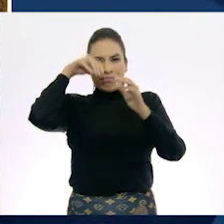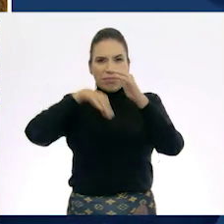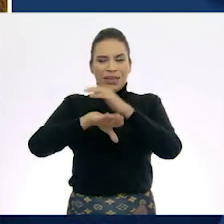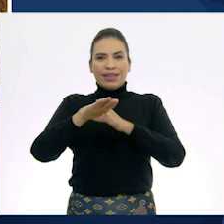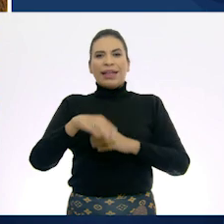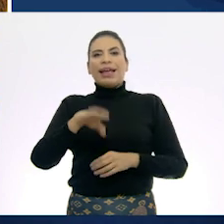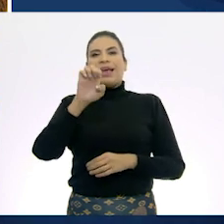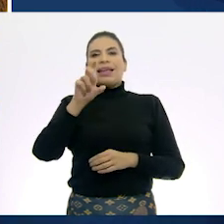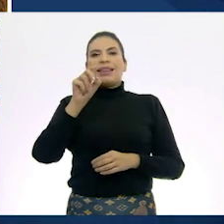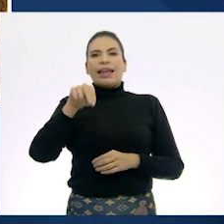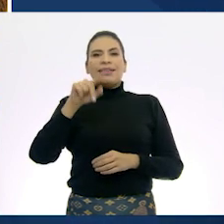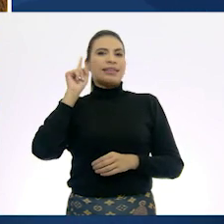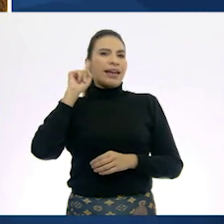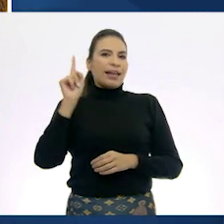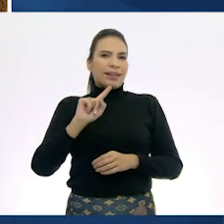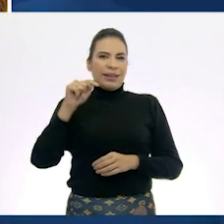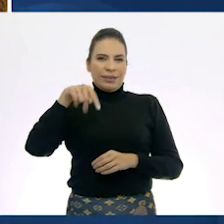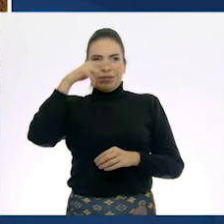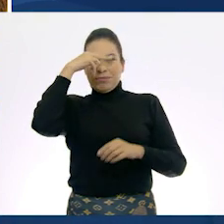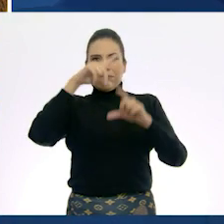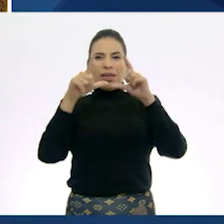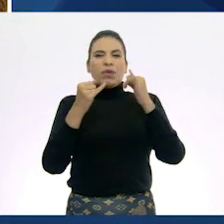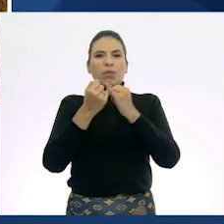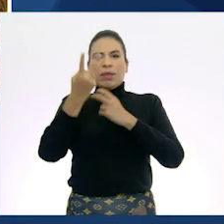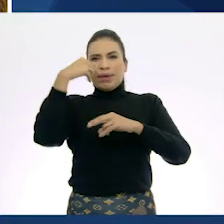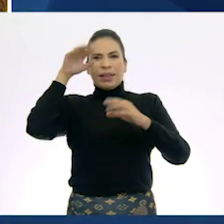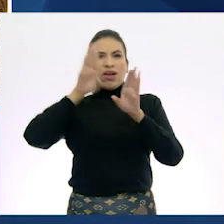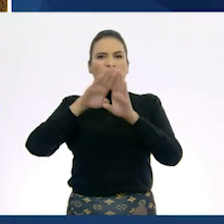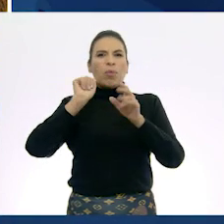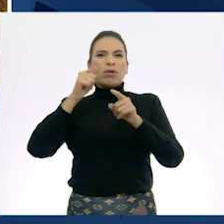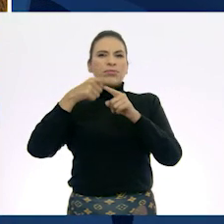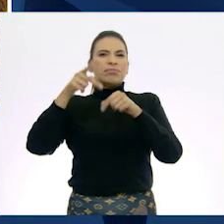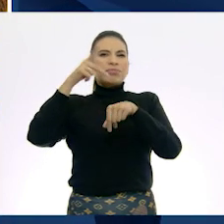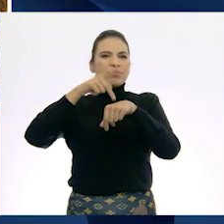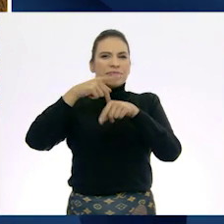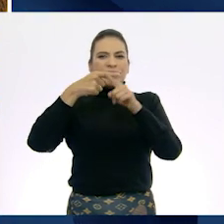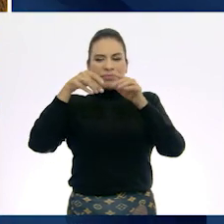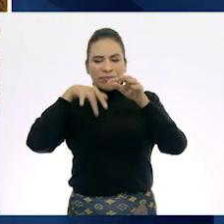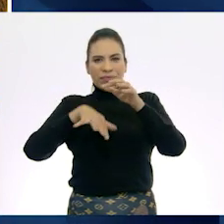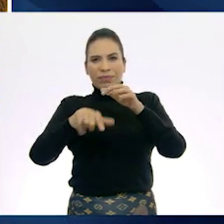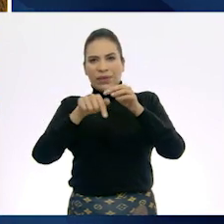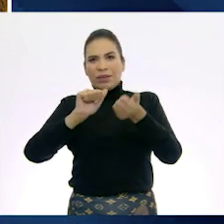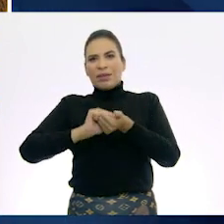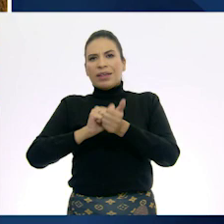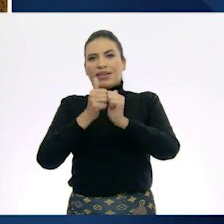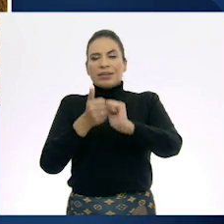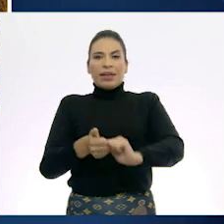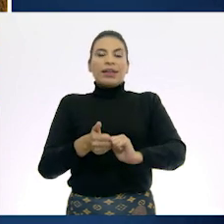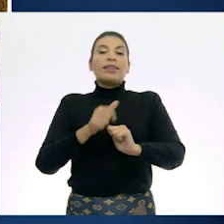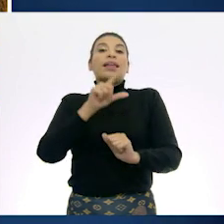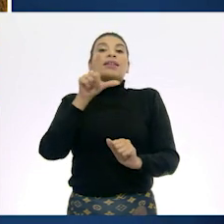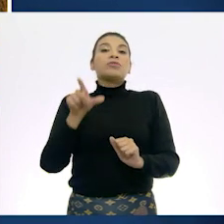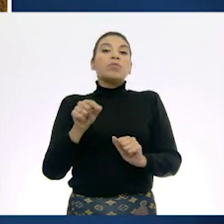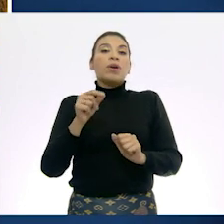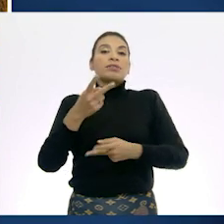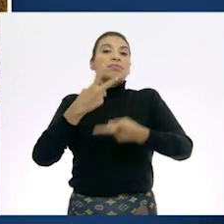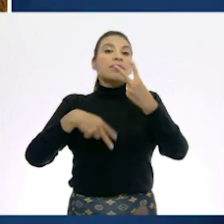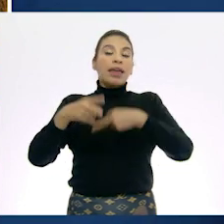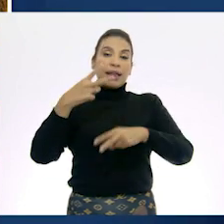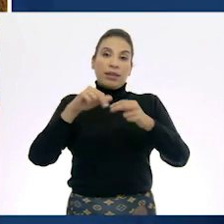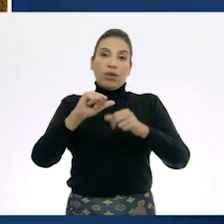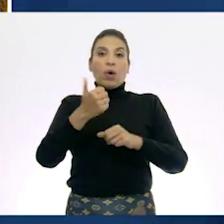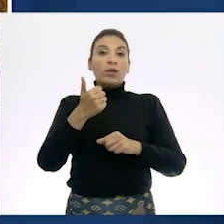se van a extraer minerales que también van a tener una transformación y con ello se van a producir